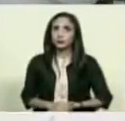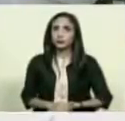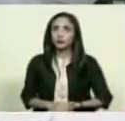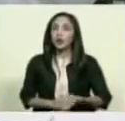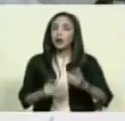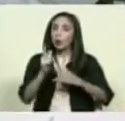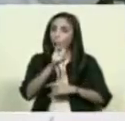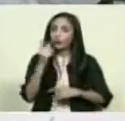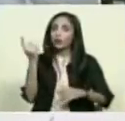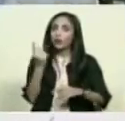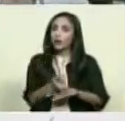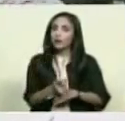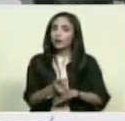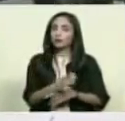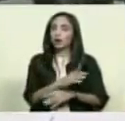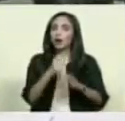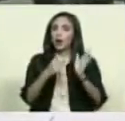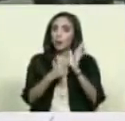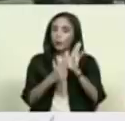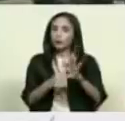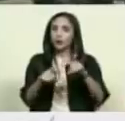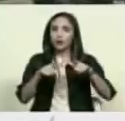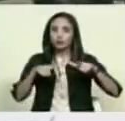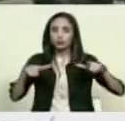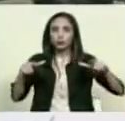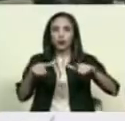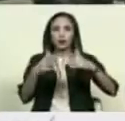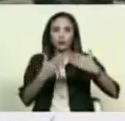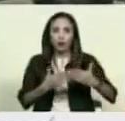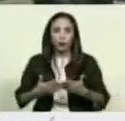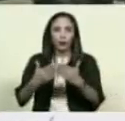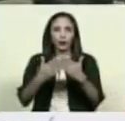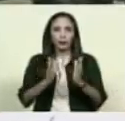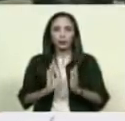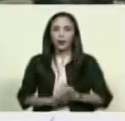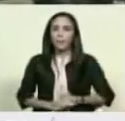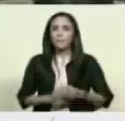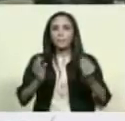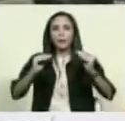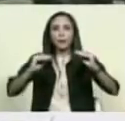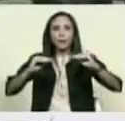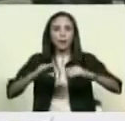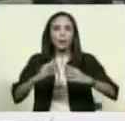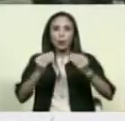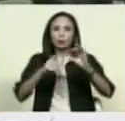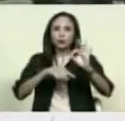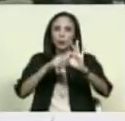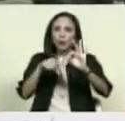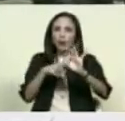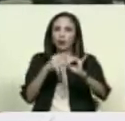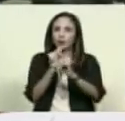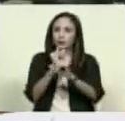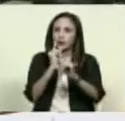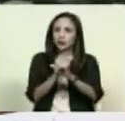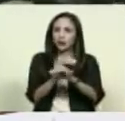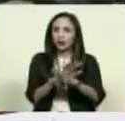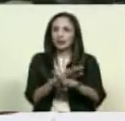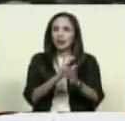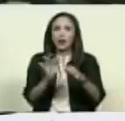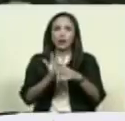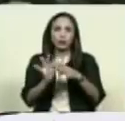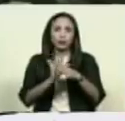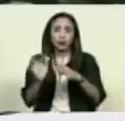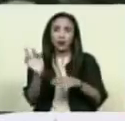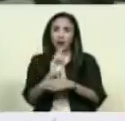una poderosísima granja de criptomonedas para minar monedas del mundo y que la